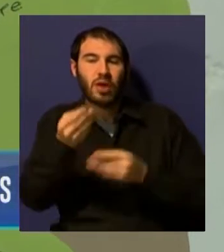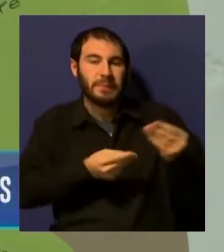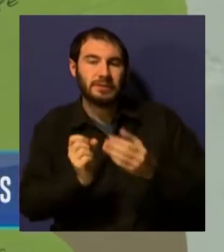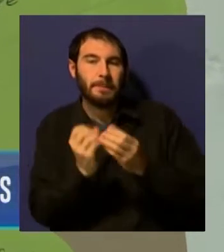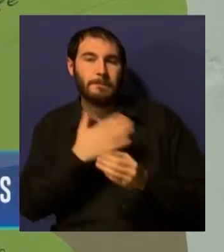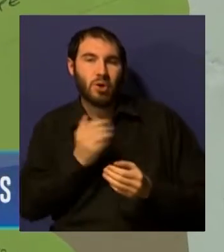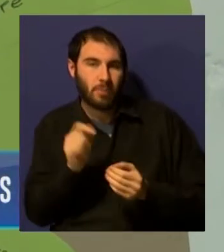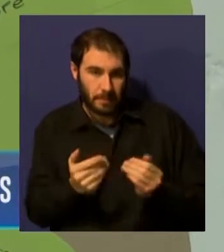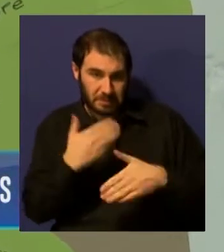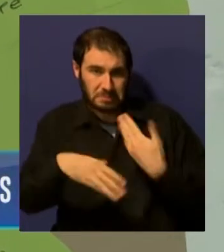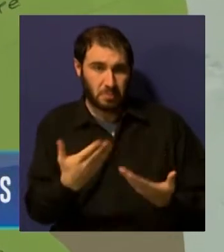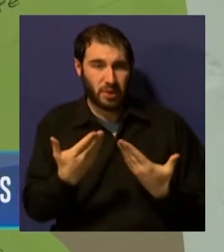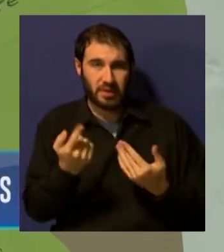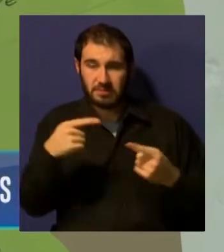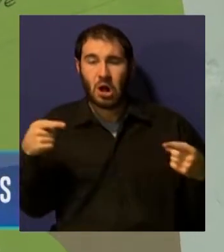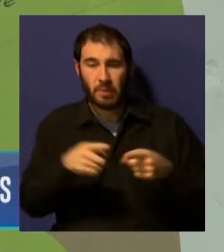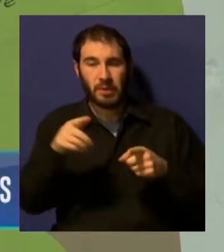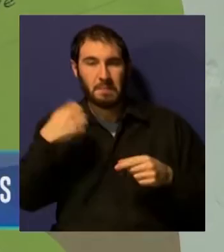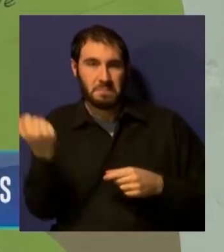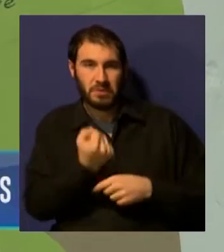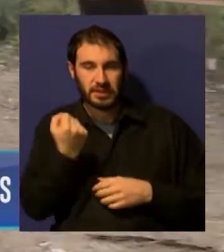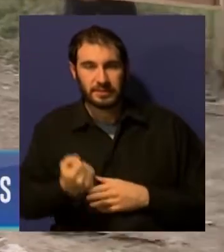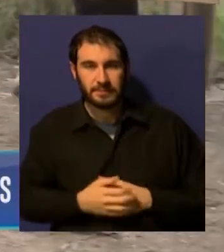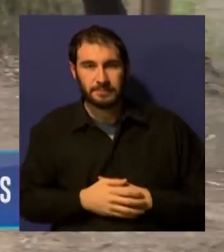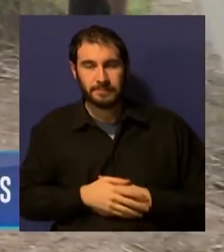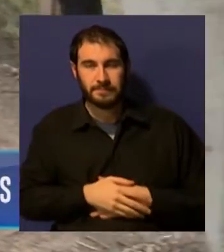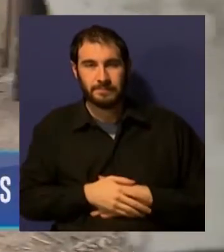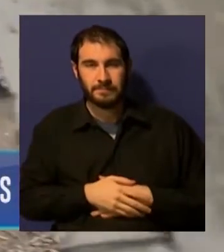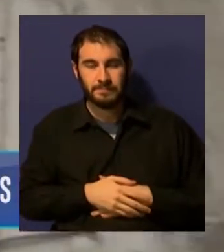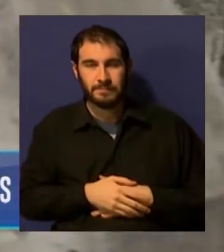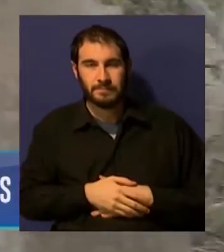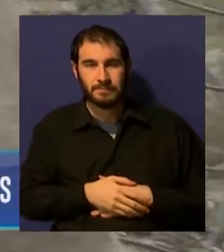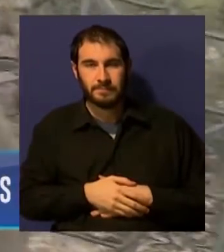propio, es un desafío muy importante.